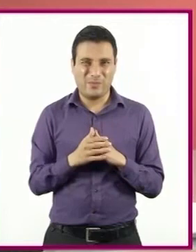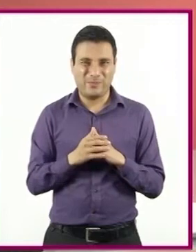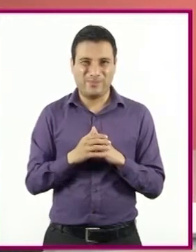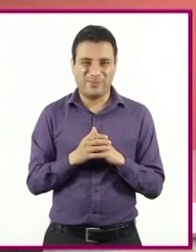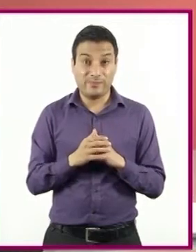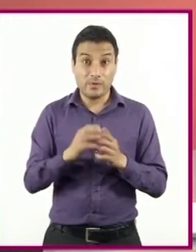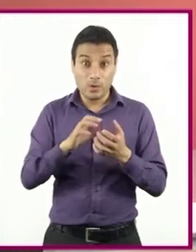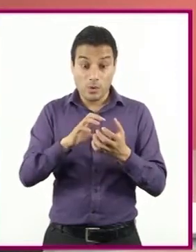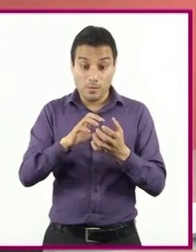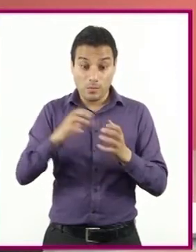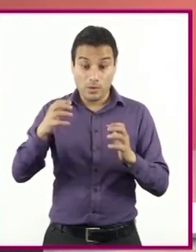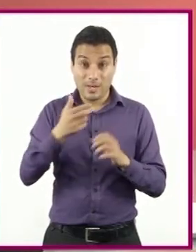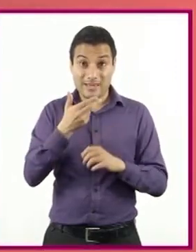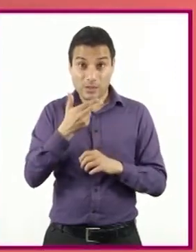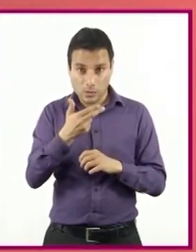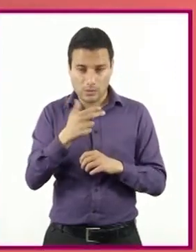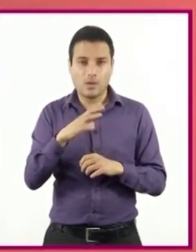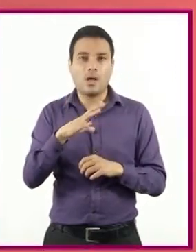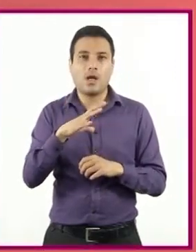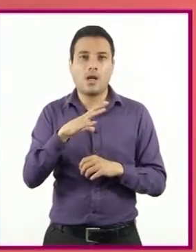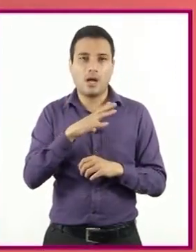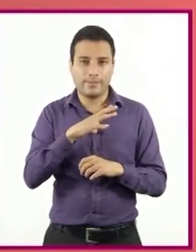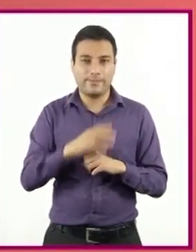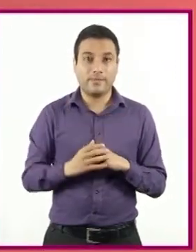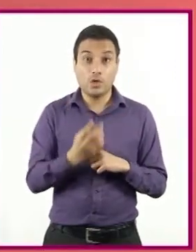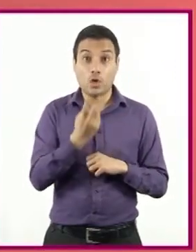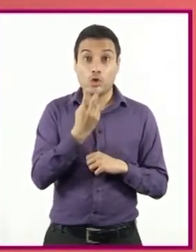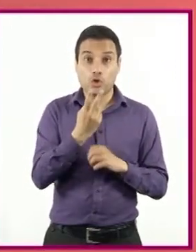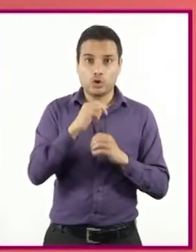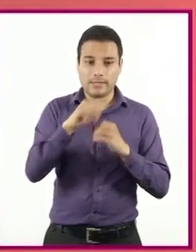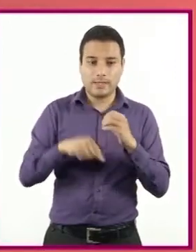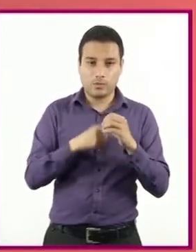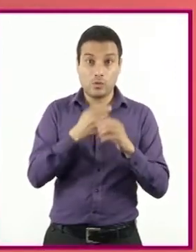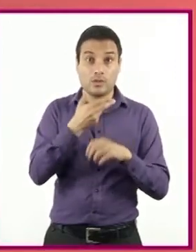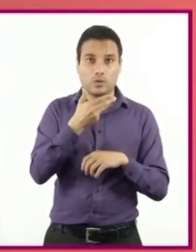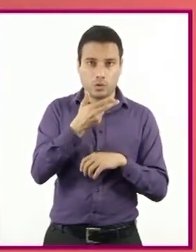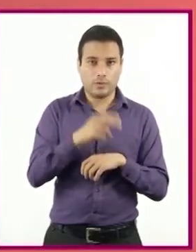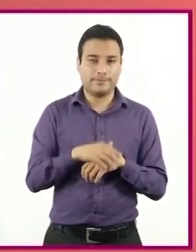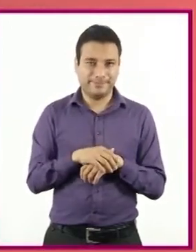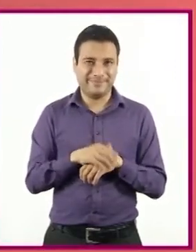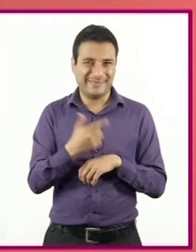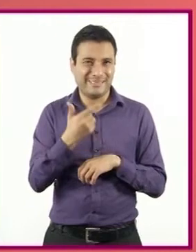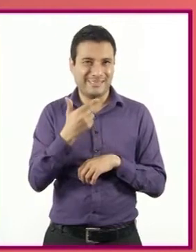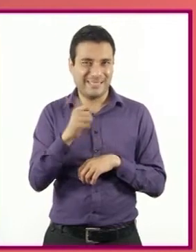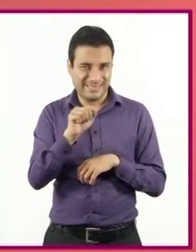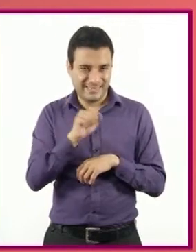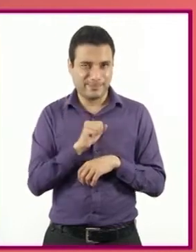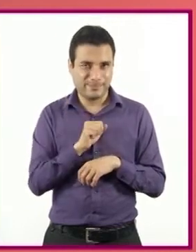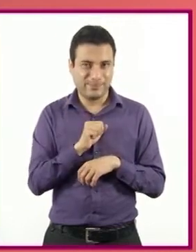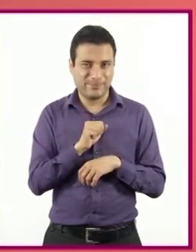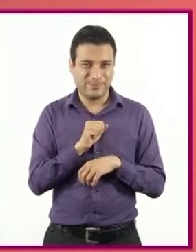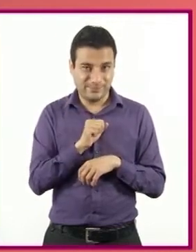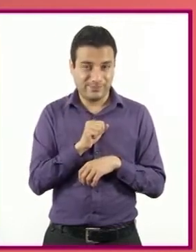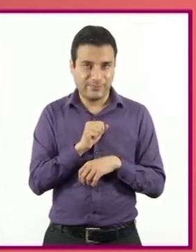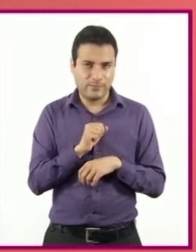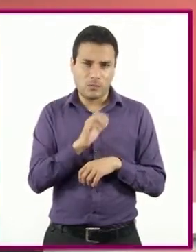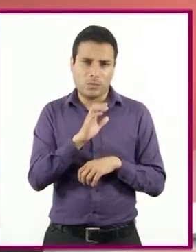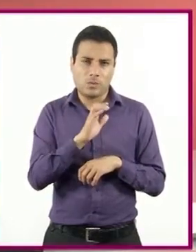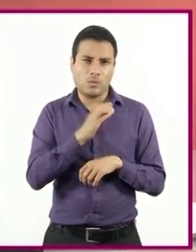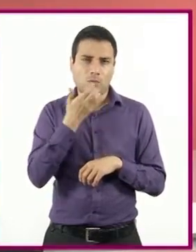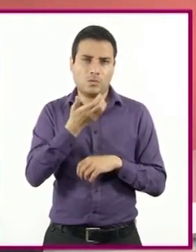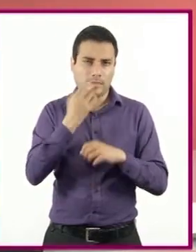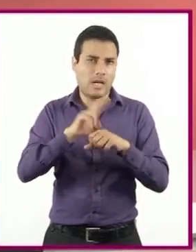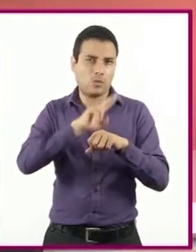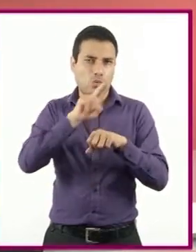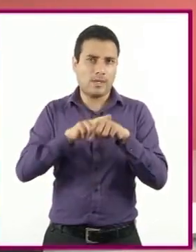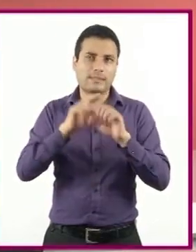estas moléculas están formadas por la unión de 2 átomos de hidrógeno en estado gaseoso. Así se encuentran en la naturaleza.